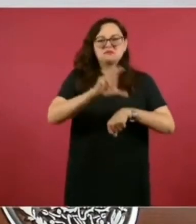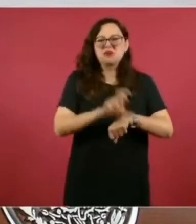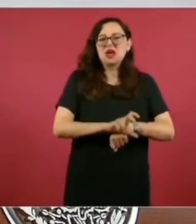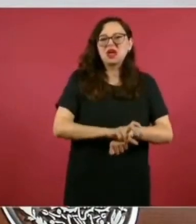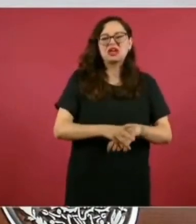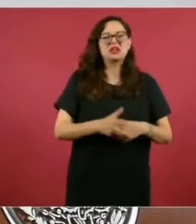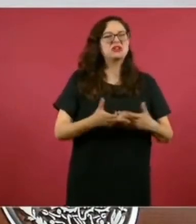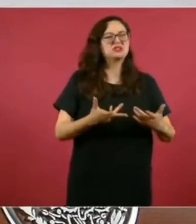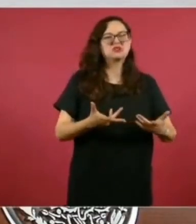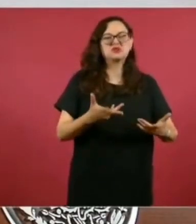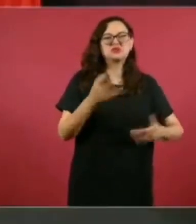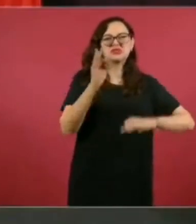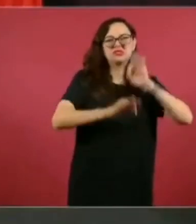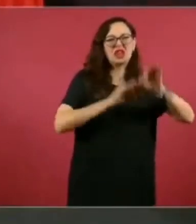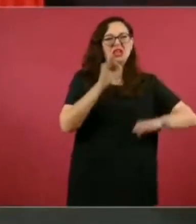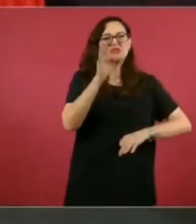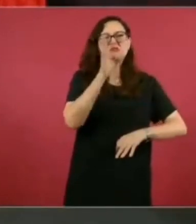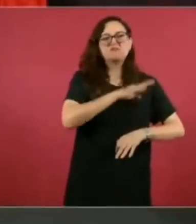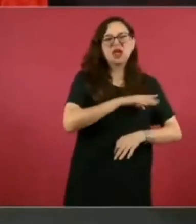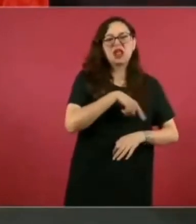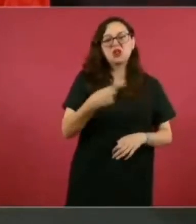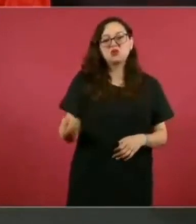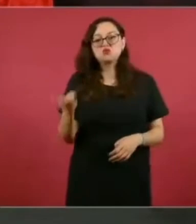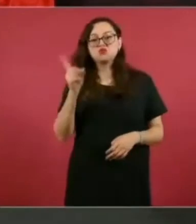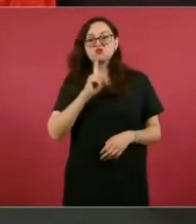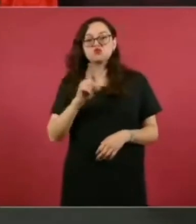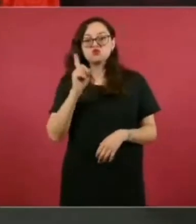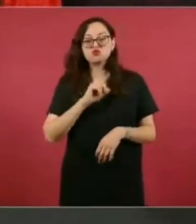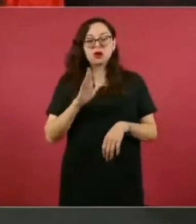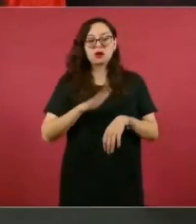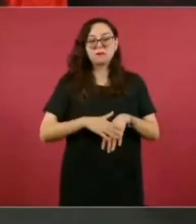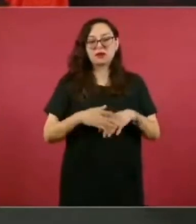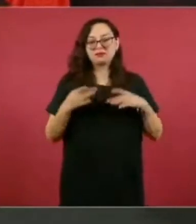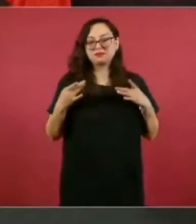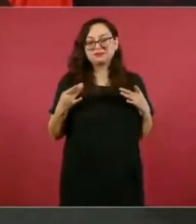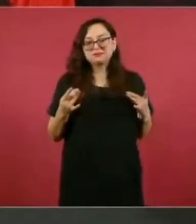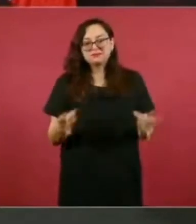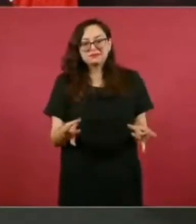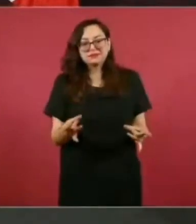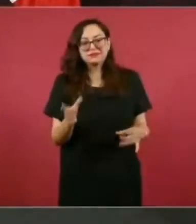La mujer es más fina, más exquisita, ¿sí? más sensible,